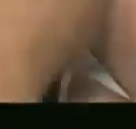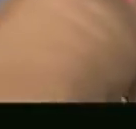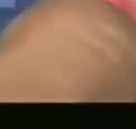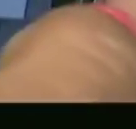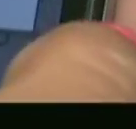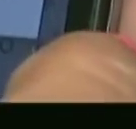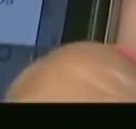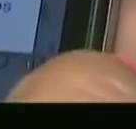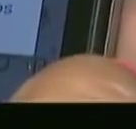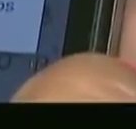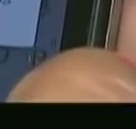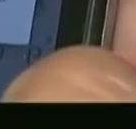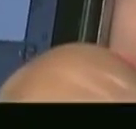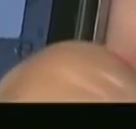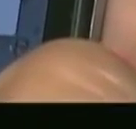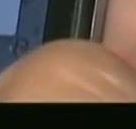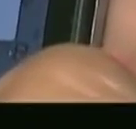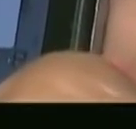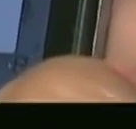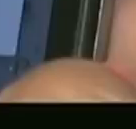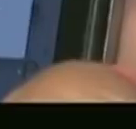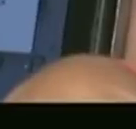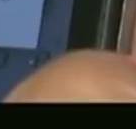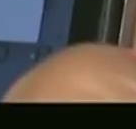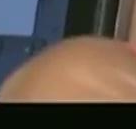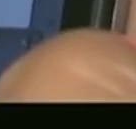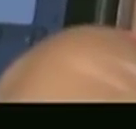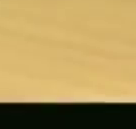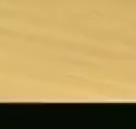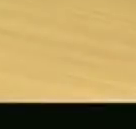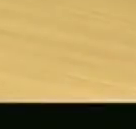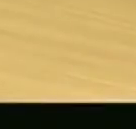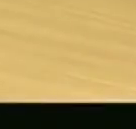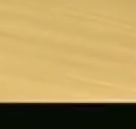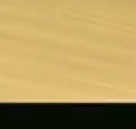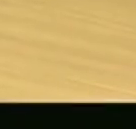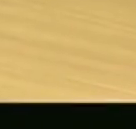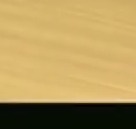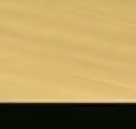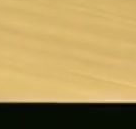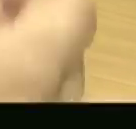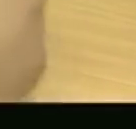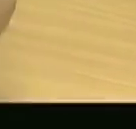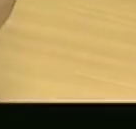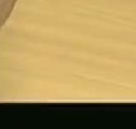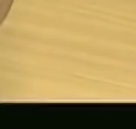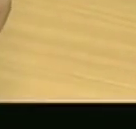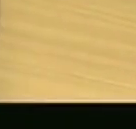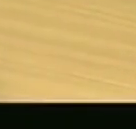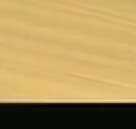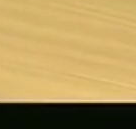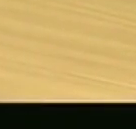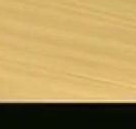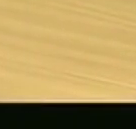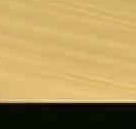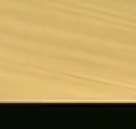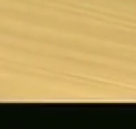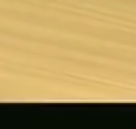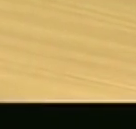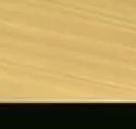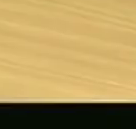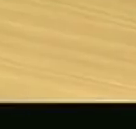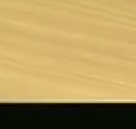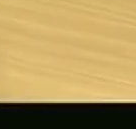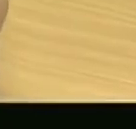inmediatamente él me da un código de verificación. Procedo a darle continuar y me aparece el registro. Ya a partir